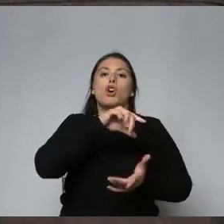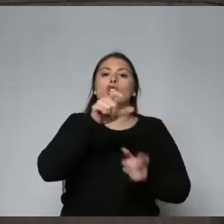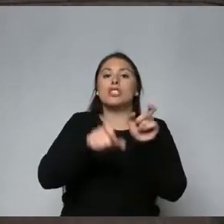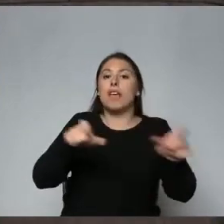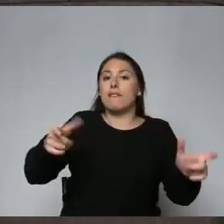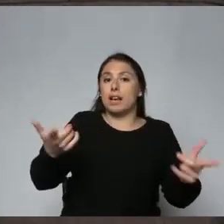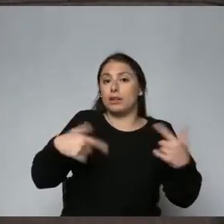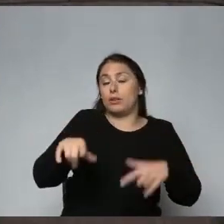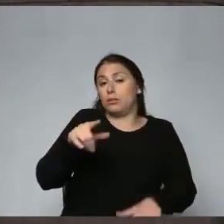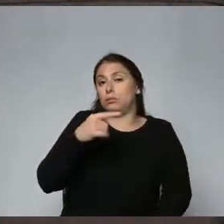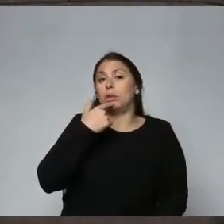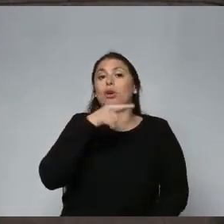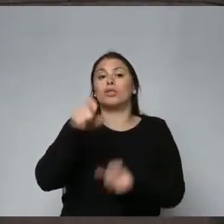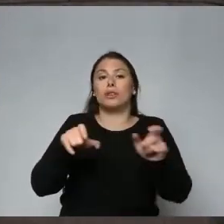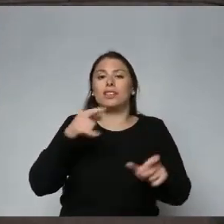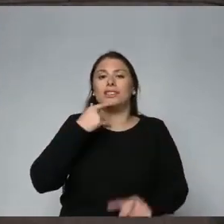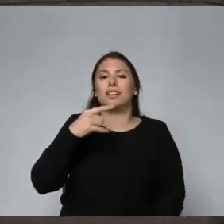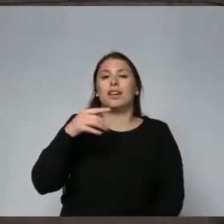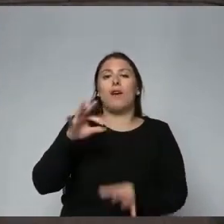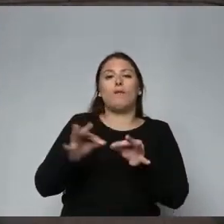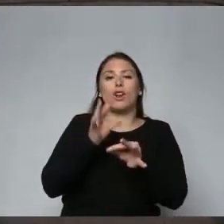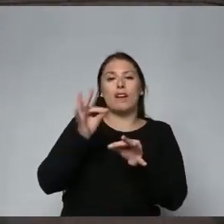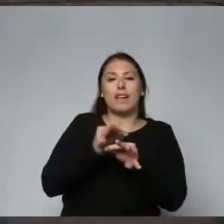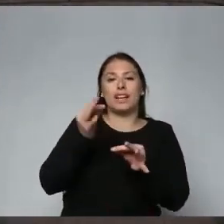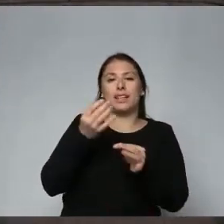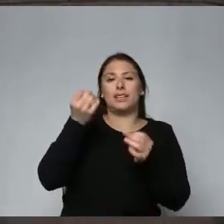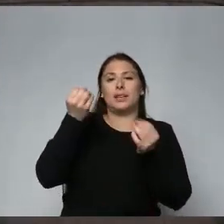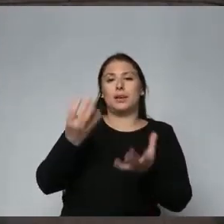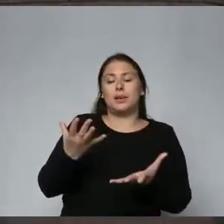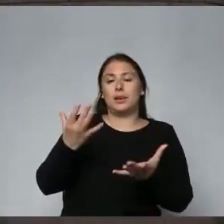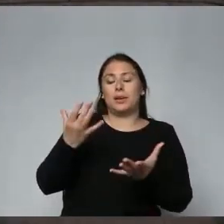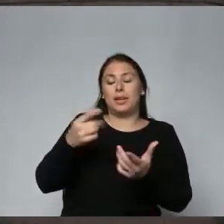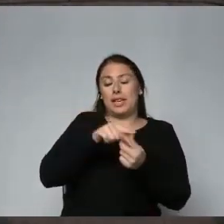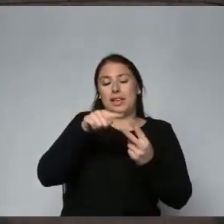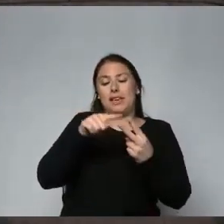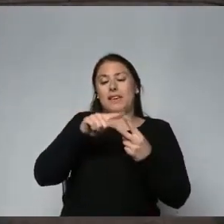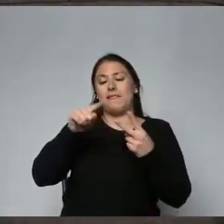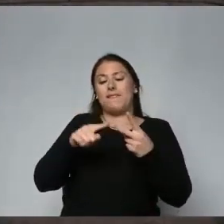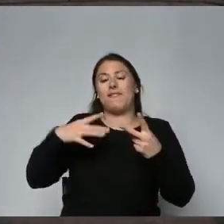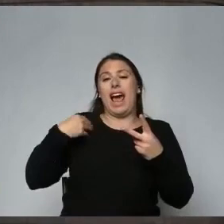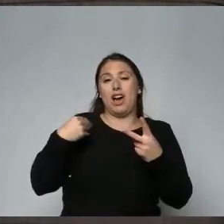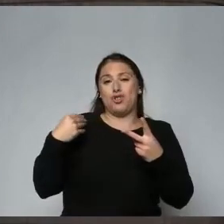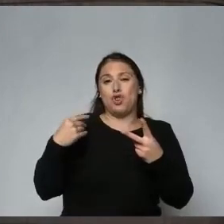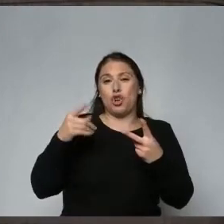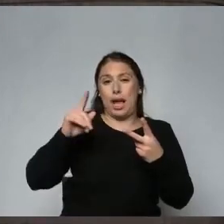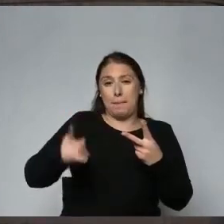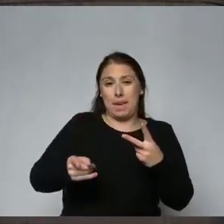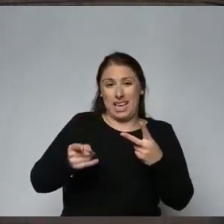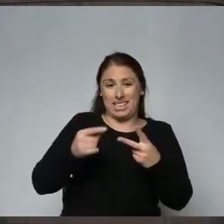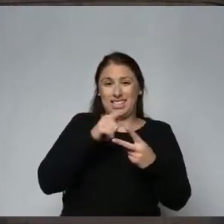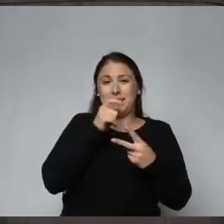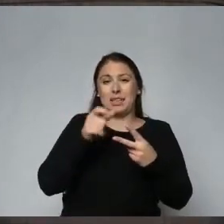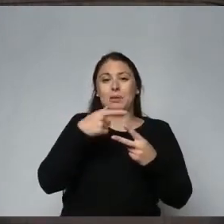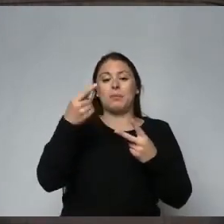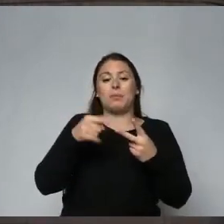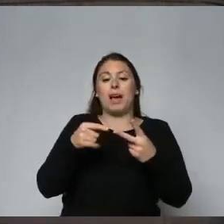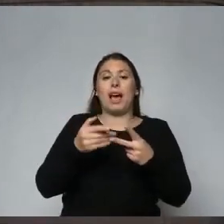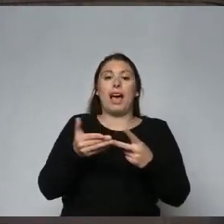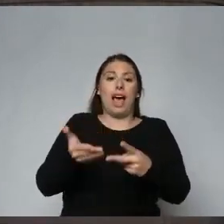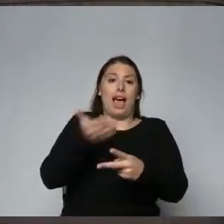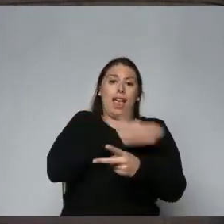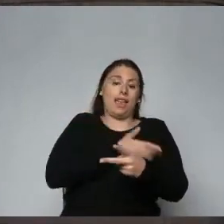Bordaberry y Blanco por Miquelini y Gutiérrez Ruiz, o sea que Blanco ya estaba de antes por el caso de Elena